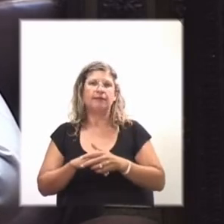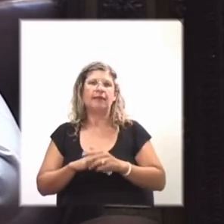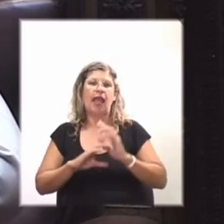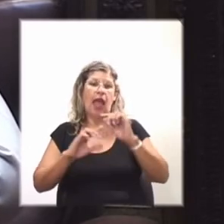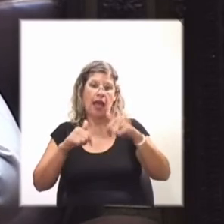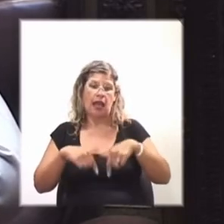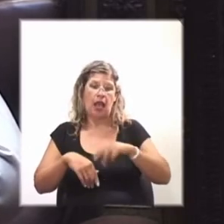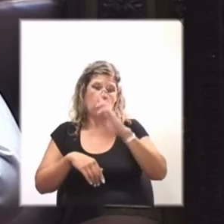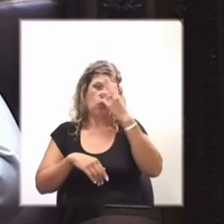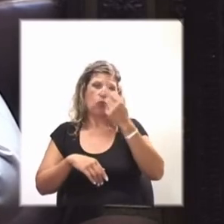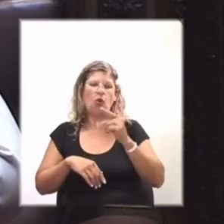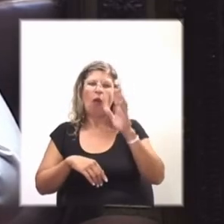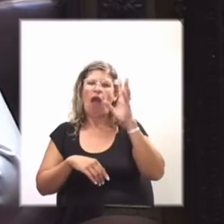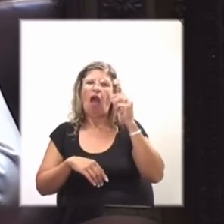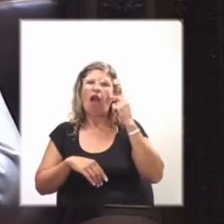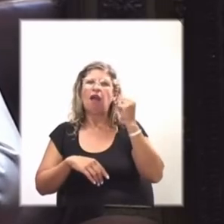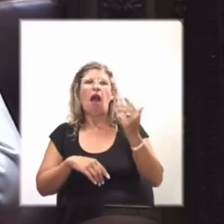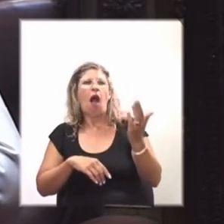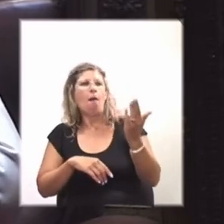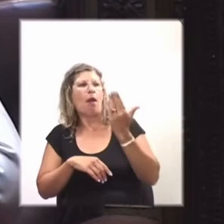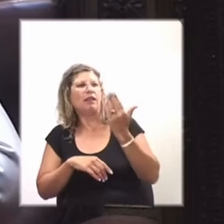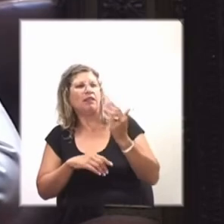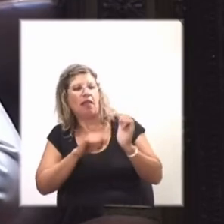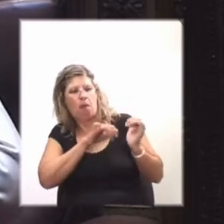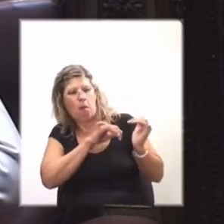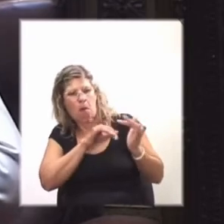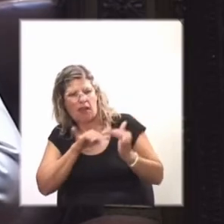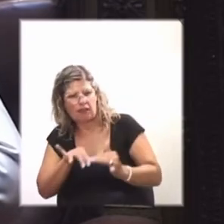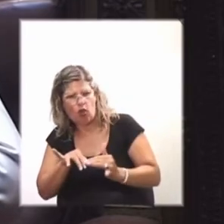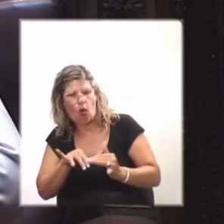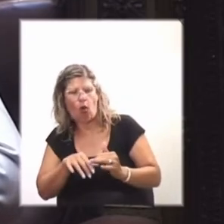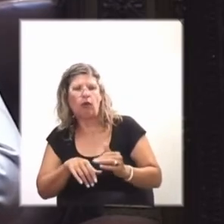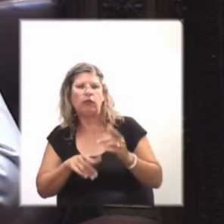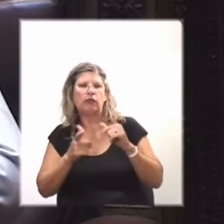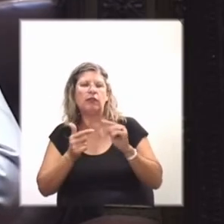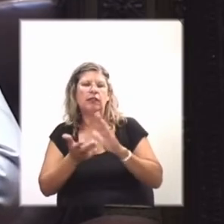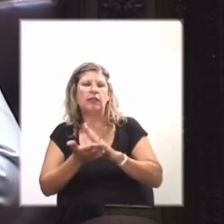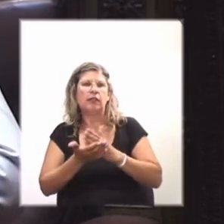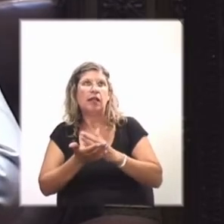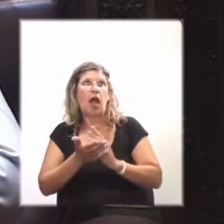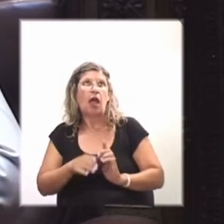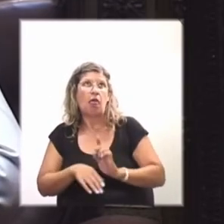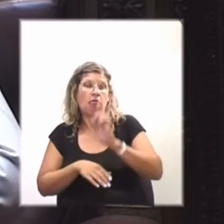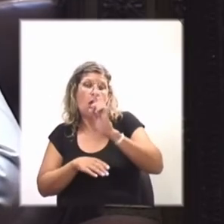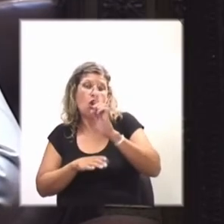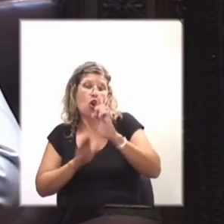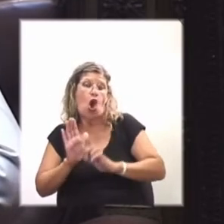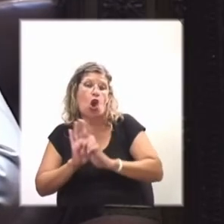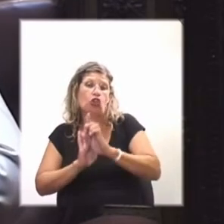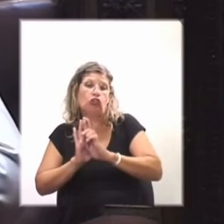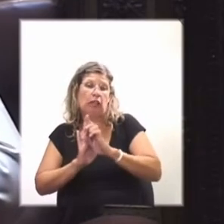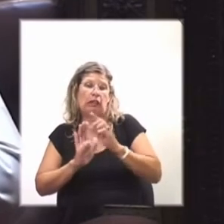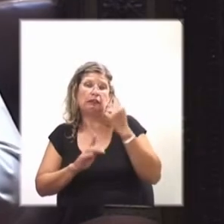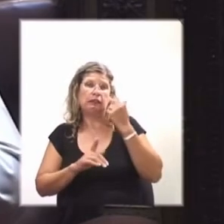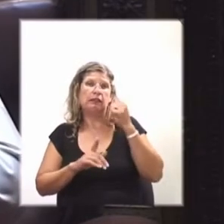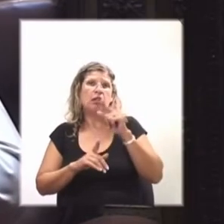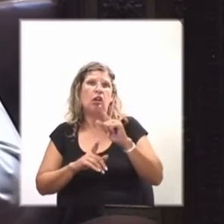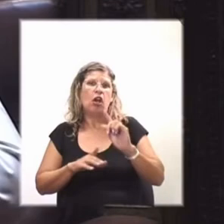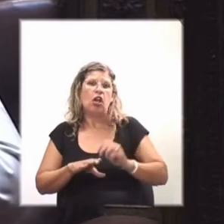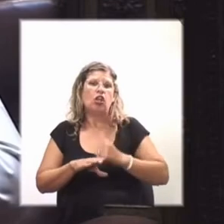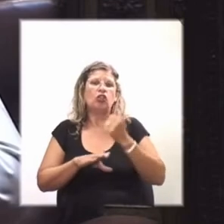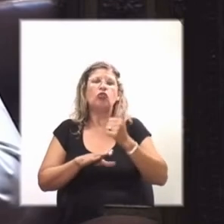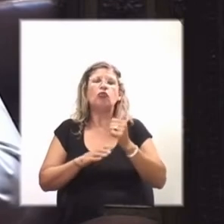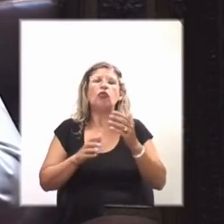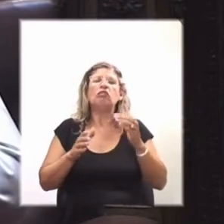país cabe recordar la amenaza de invasión a través de la frontera norte para el caso de un triunfo del Frente Amplio en